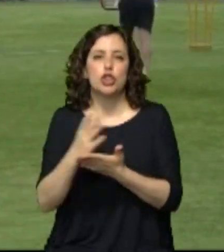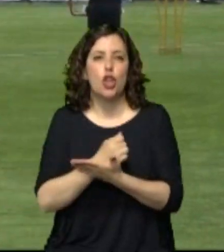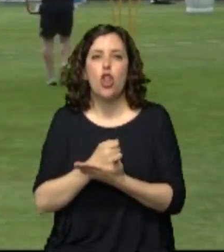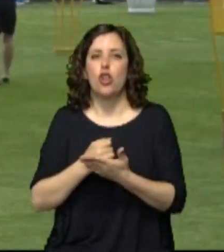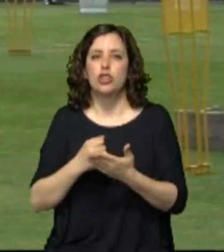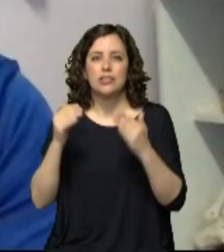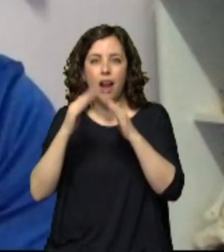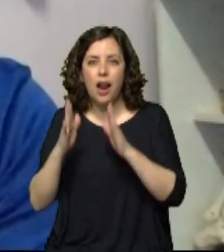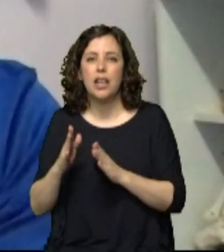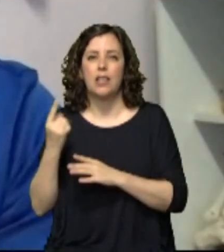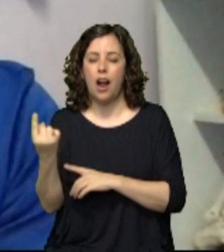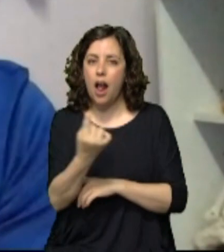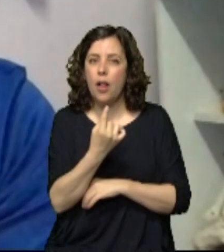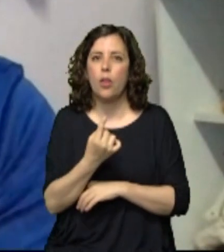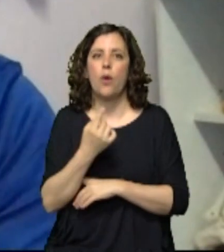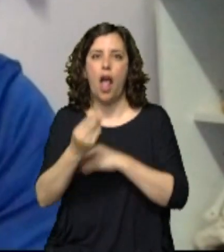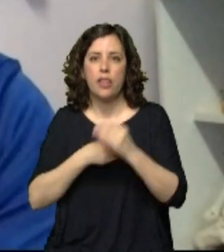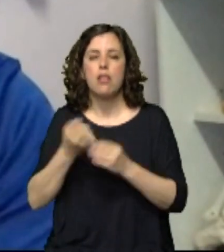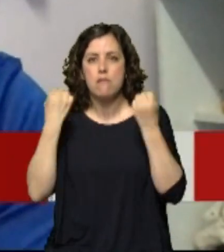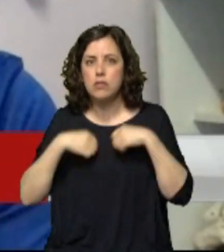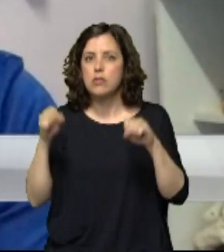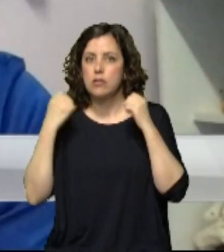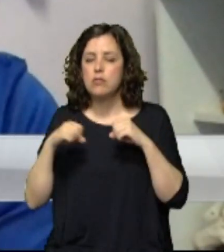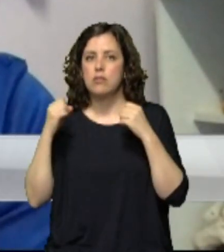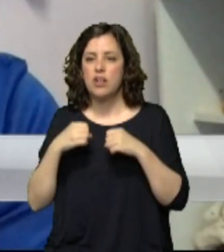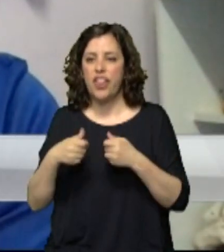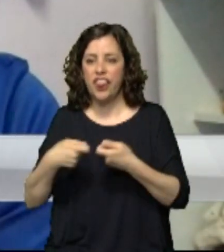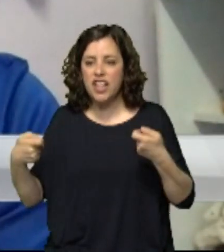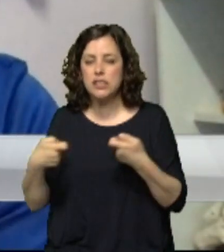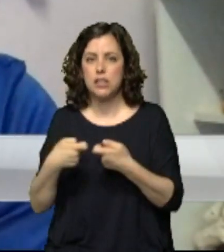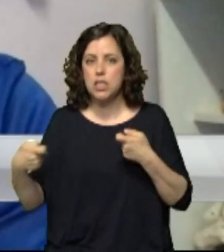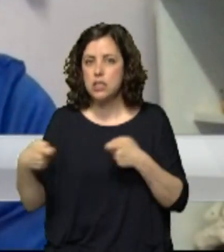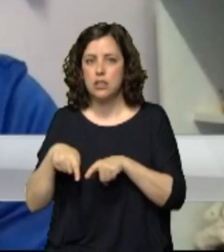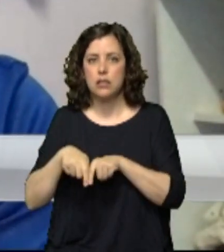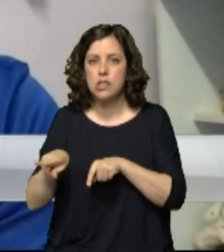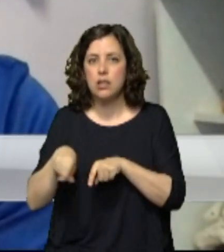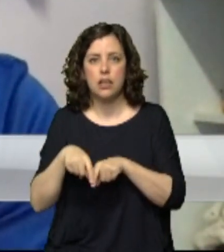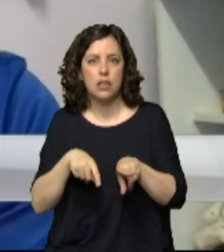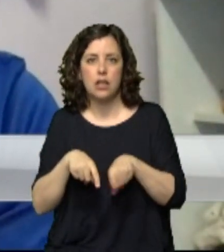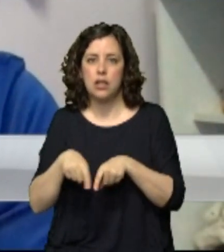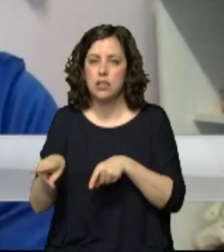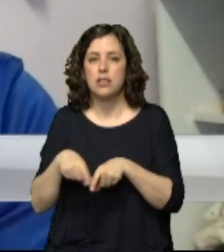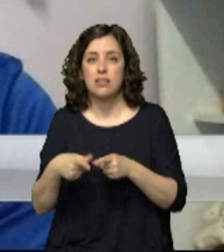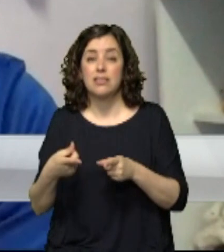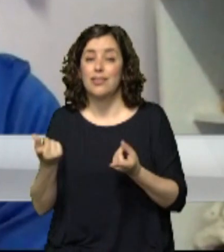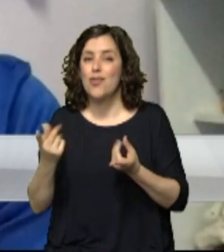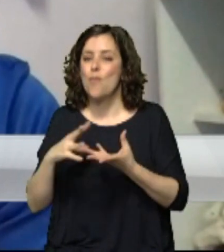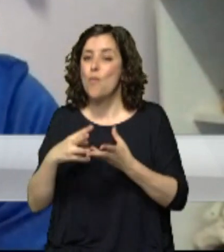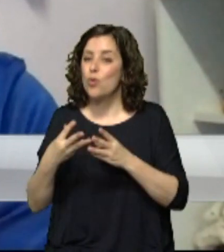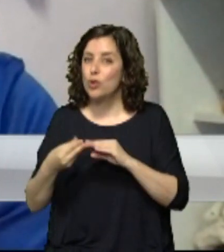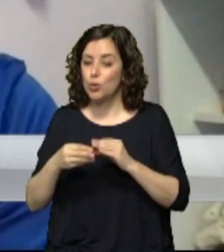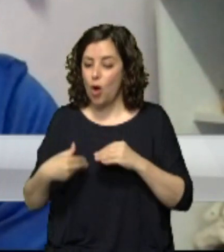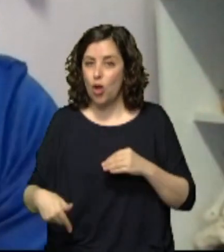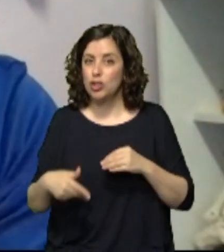cintas haciendo ejercicios aeróbicos, anaeróbicos, y la musculatura se ha adaptado a esos